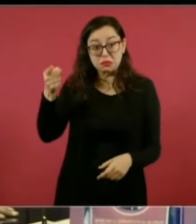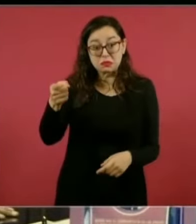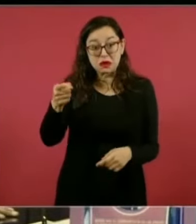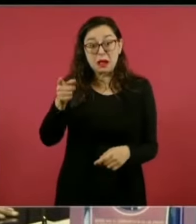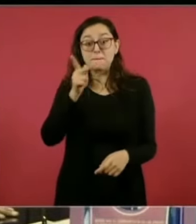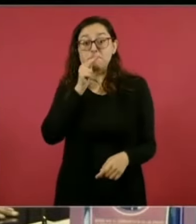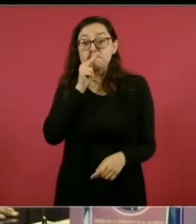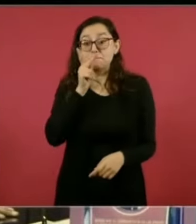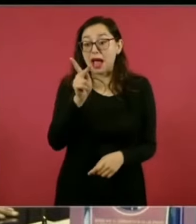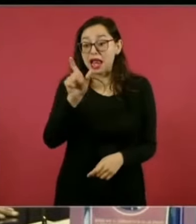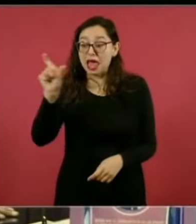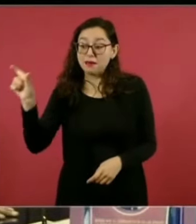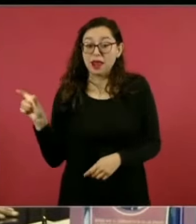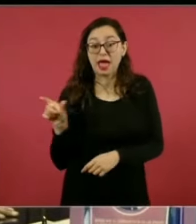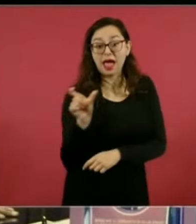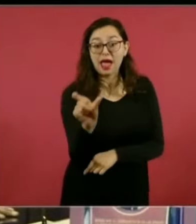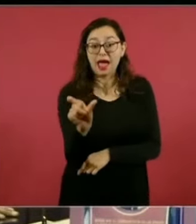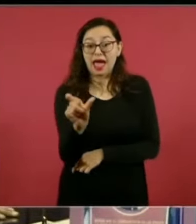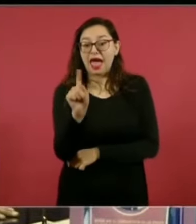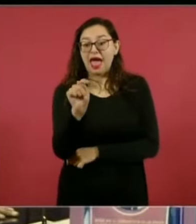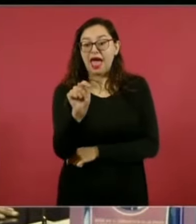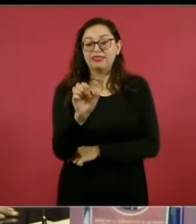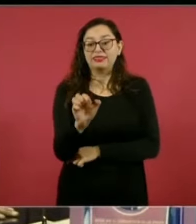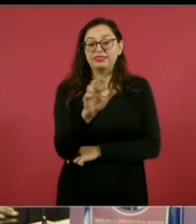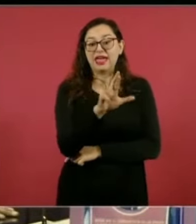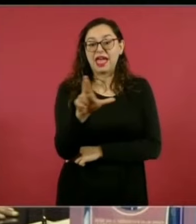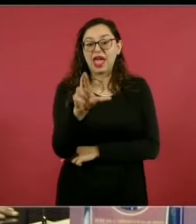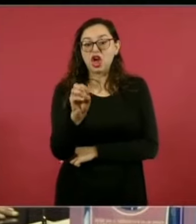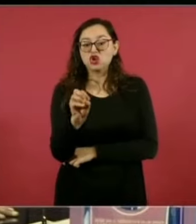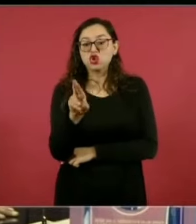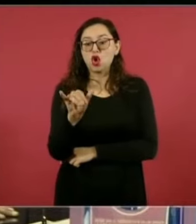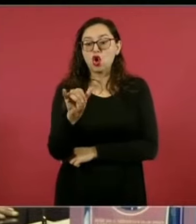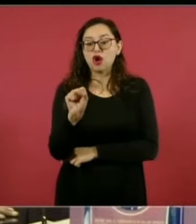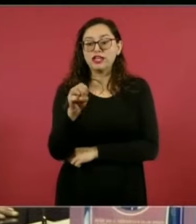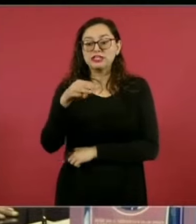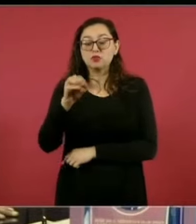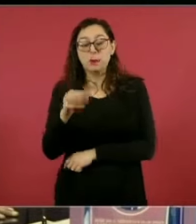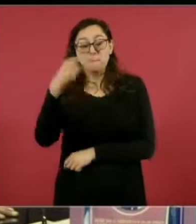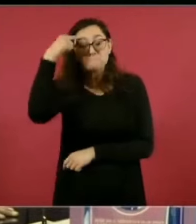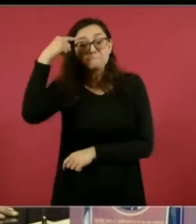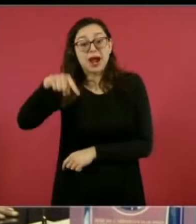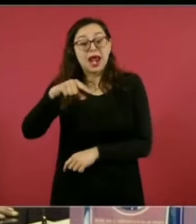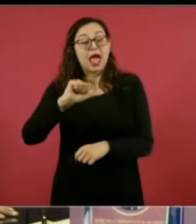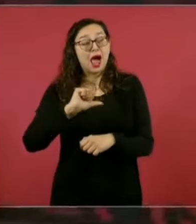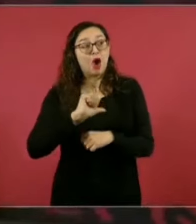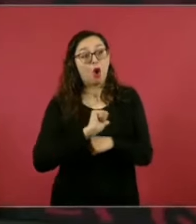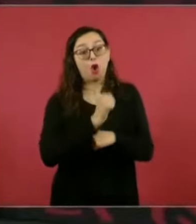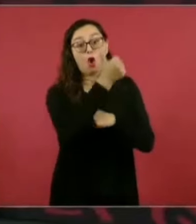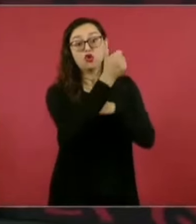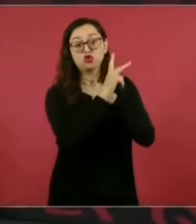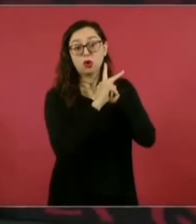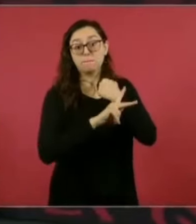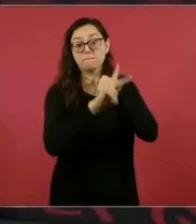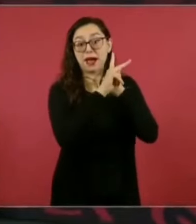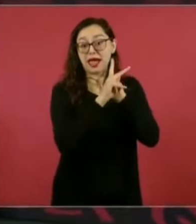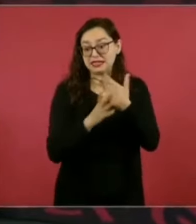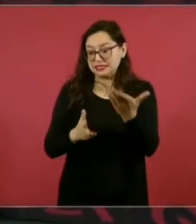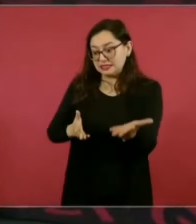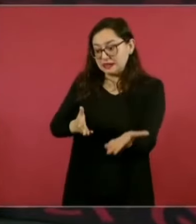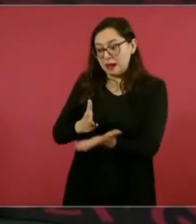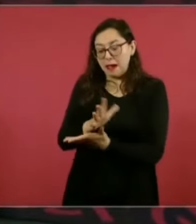terrorismo, para que exista colaboración internacional y se pueda detener a los criminales como